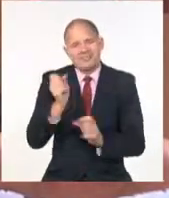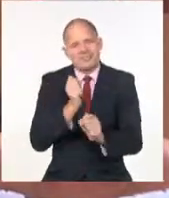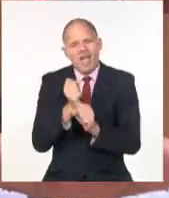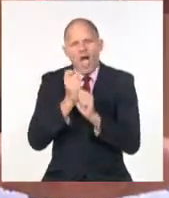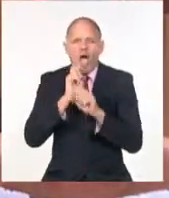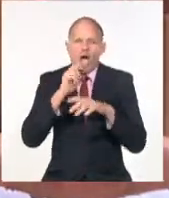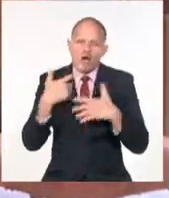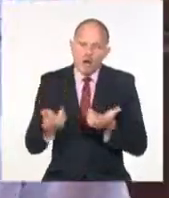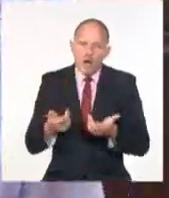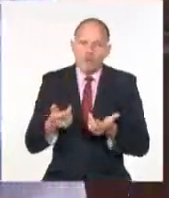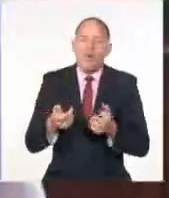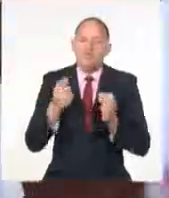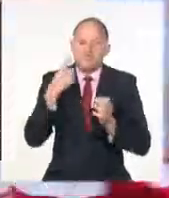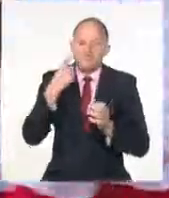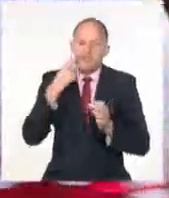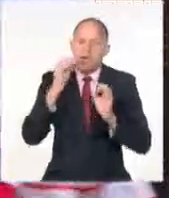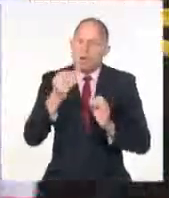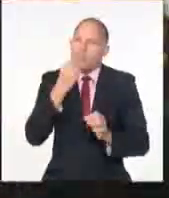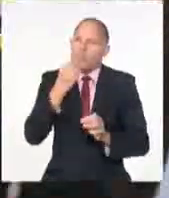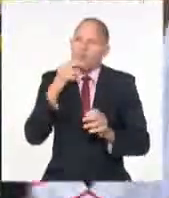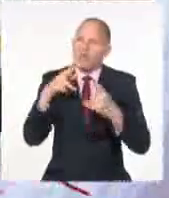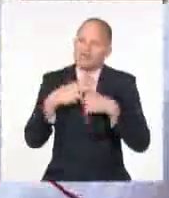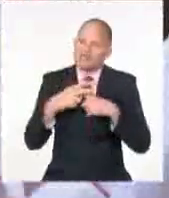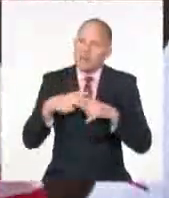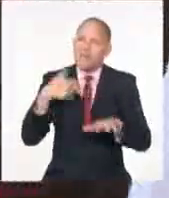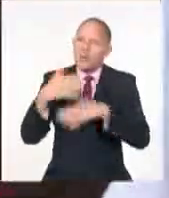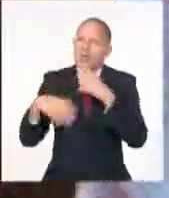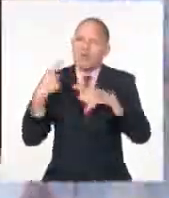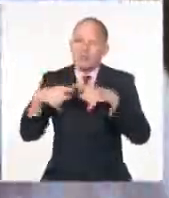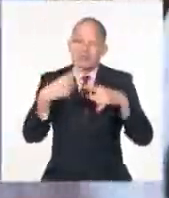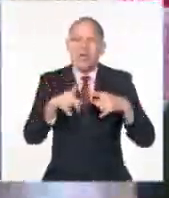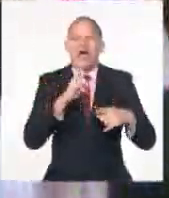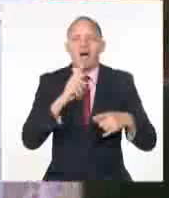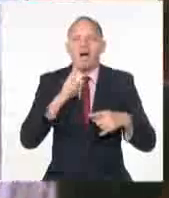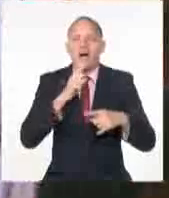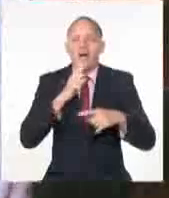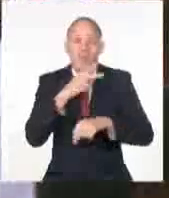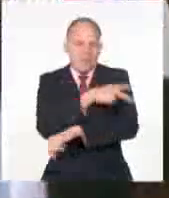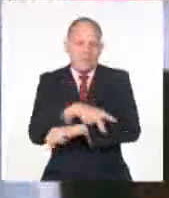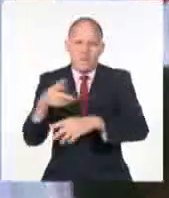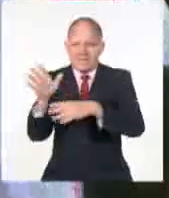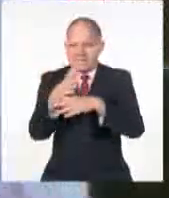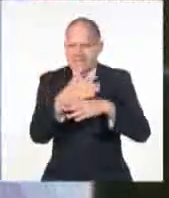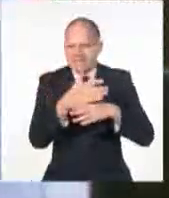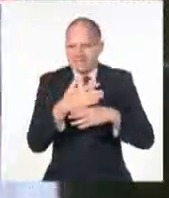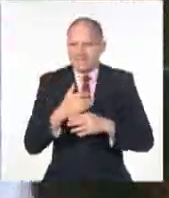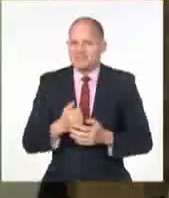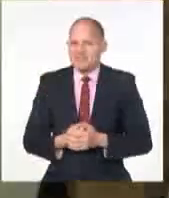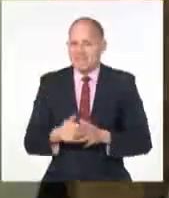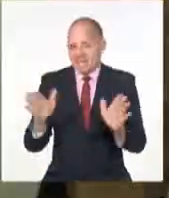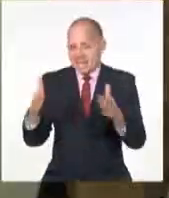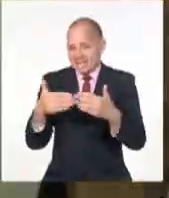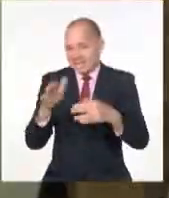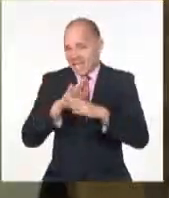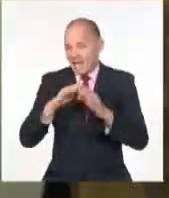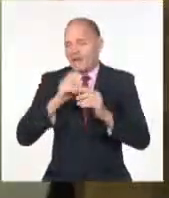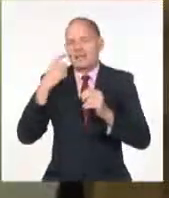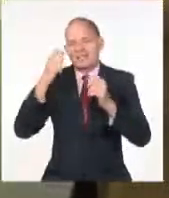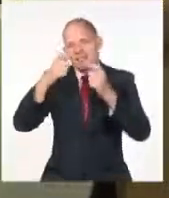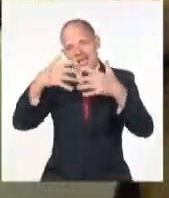problemas del agua en el mundo. El cierre de la conferencia por todo lo alto con la colmenita. Hasta